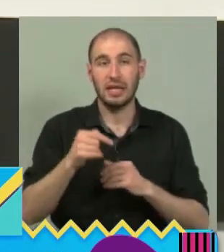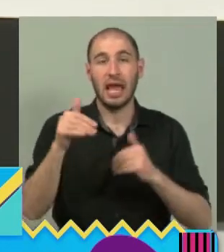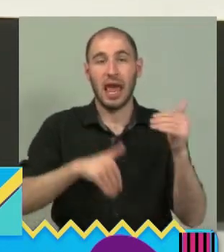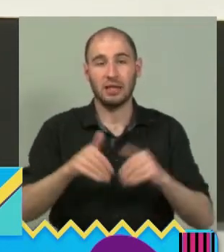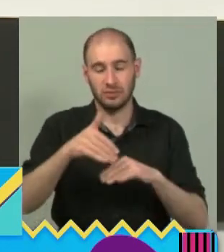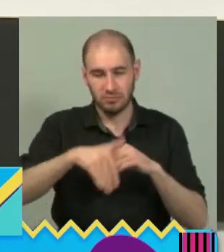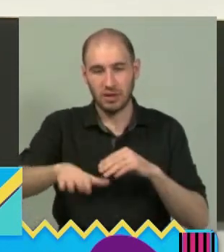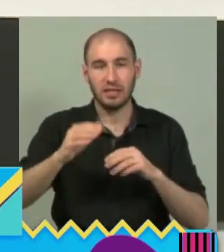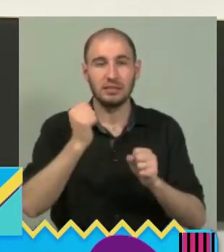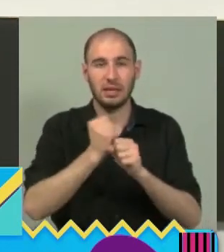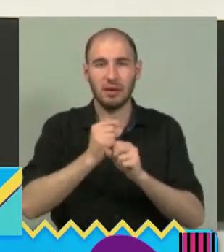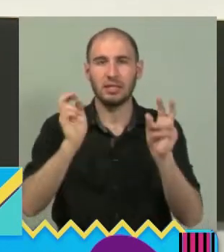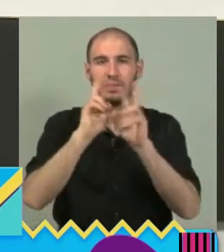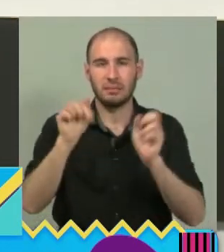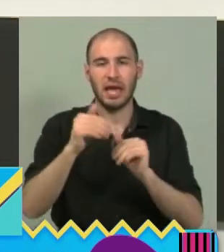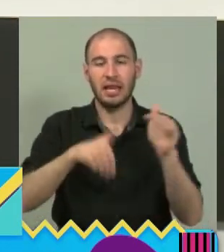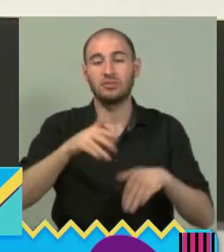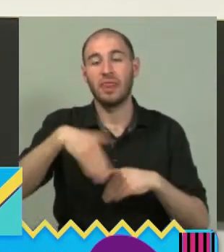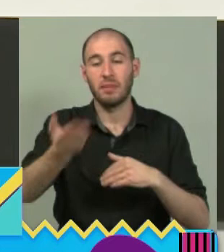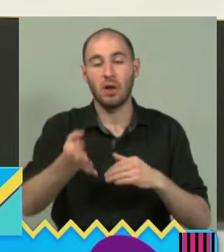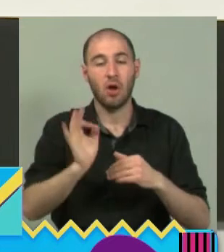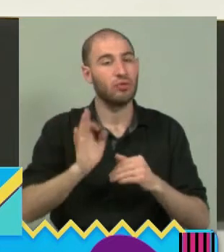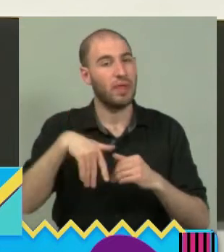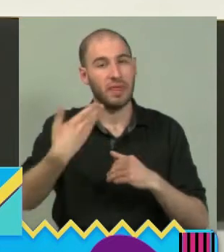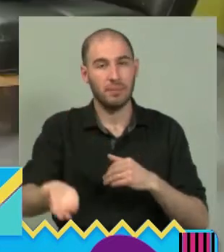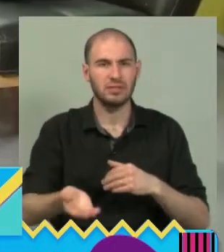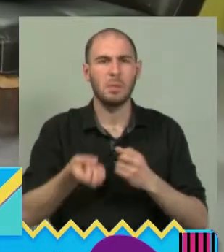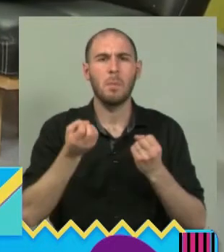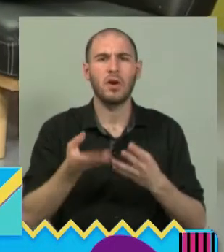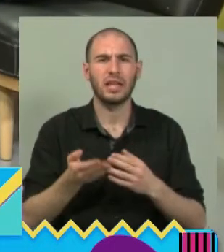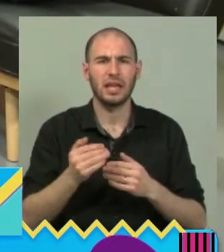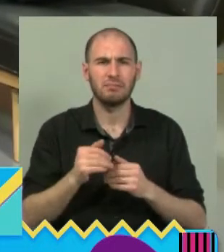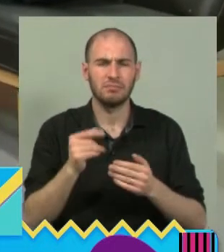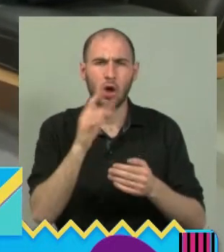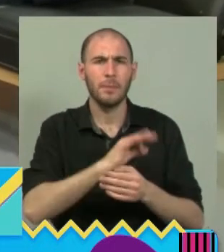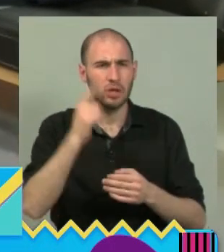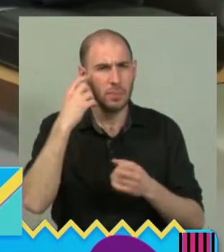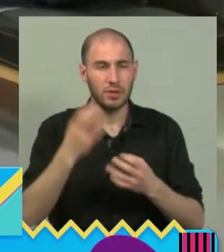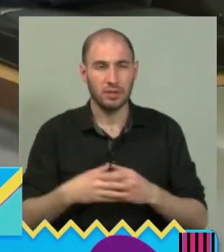elecciones iban a empezar a trabajar sobre eso, después de las elecciones de octubre. ¿Por qué se puede dar esa lectura?